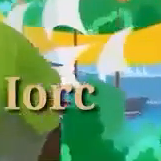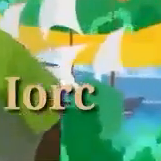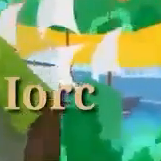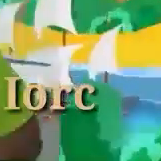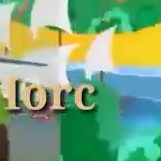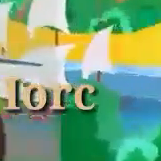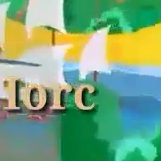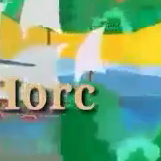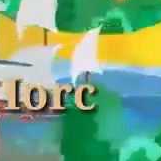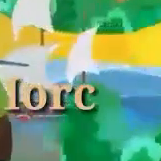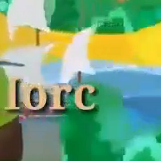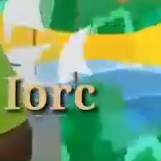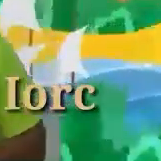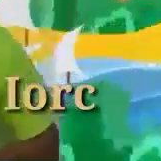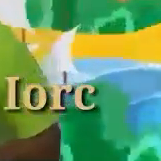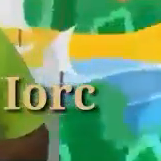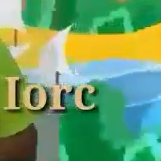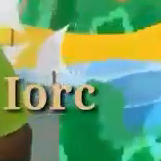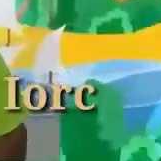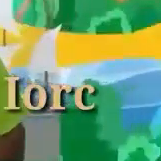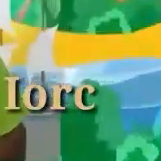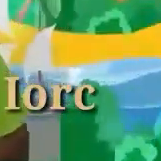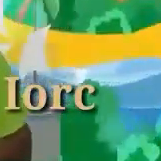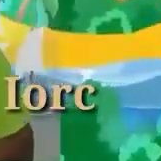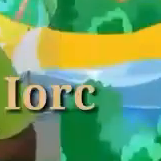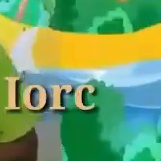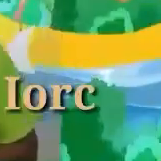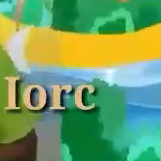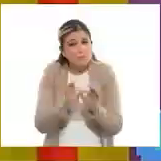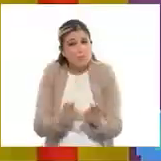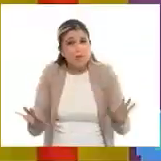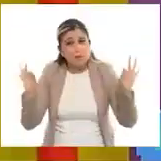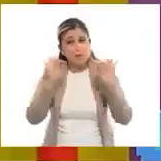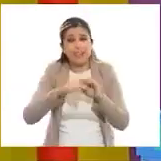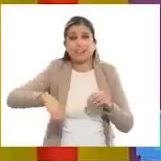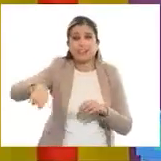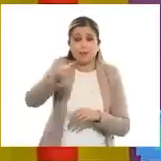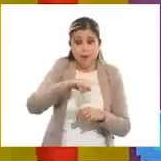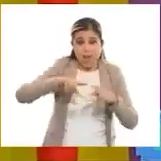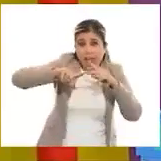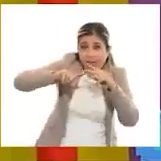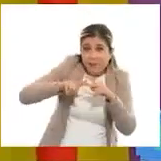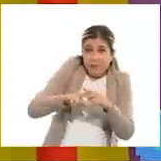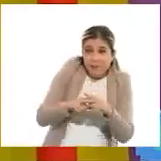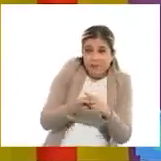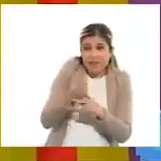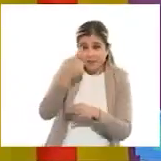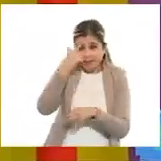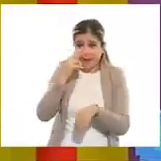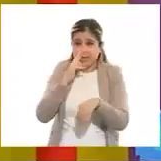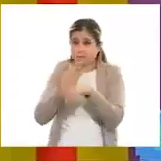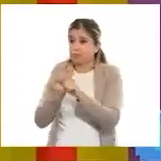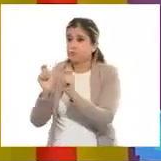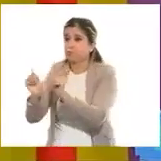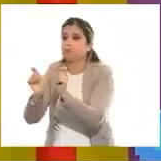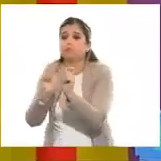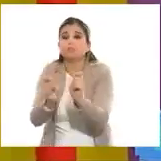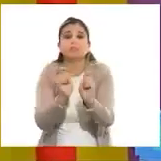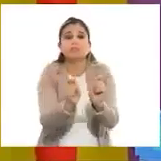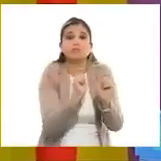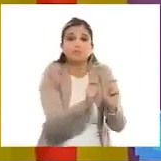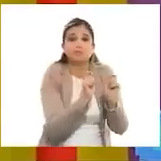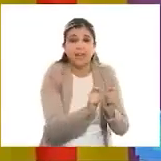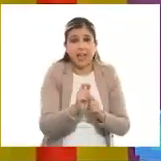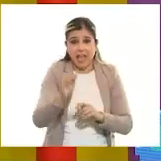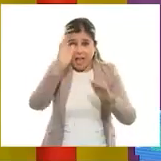¿cómo estás? Bienvenido a mi canal. En este canal podrás encontrar clases de educación. Estamos empezando a realizar responsabilidades que hemos tomado